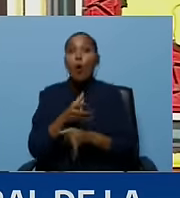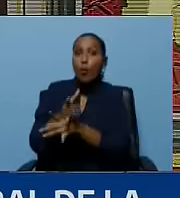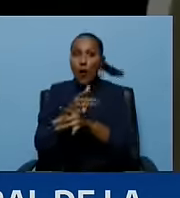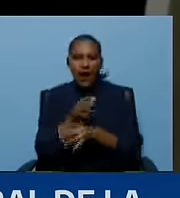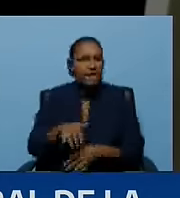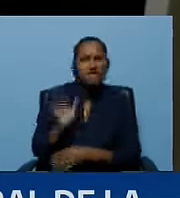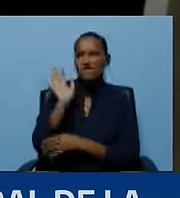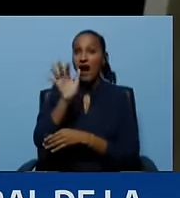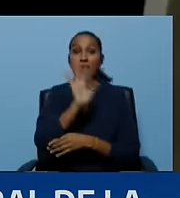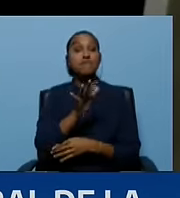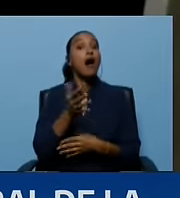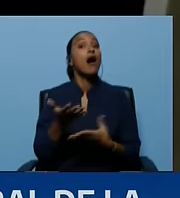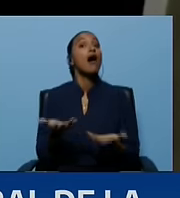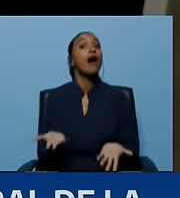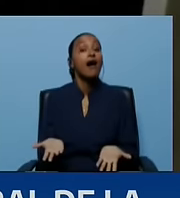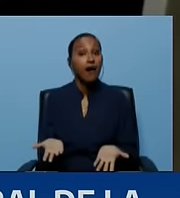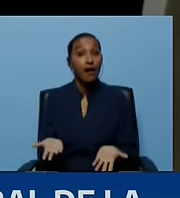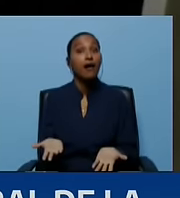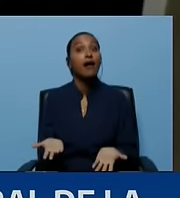¿Ah?